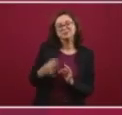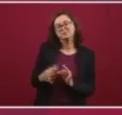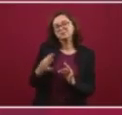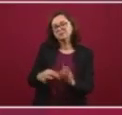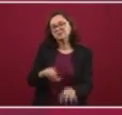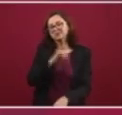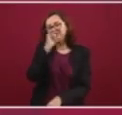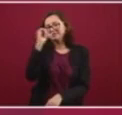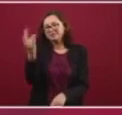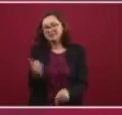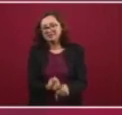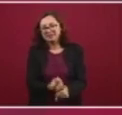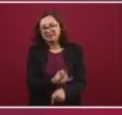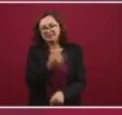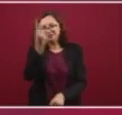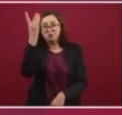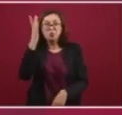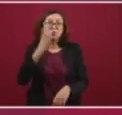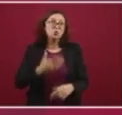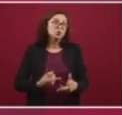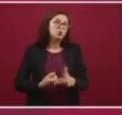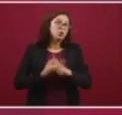Esta es una herencia del porfiriato.